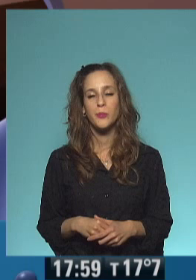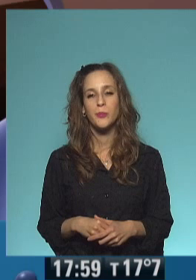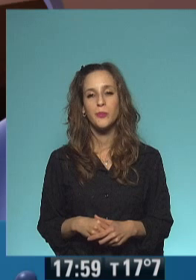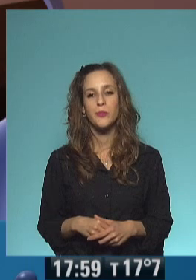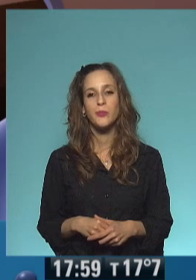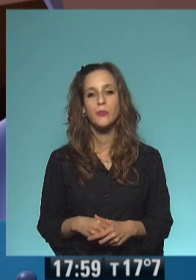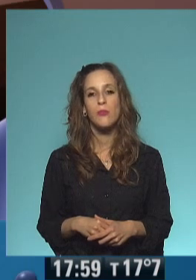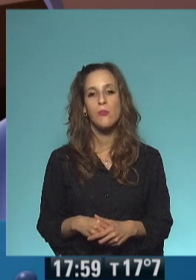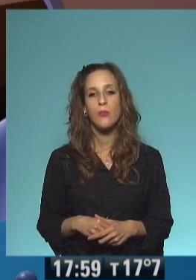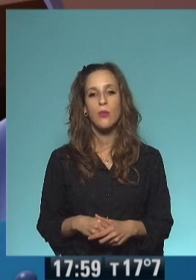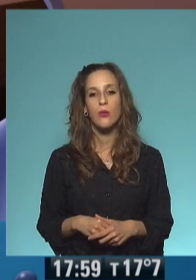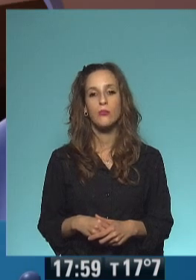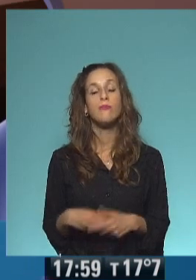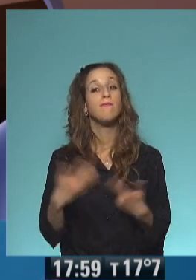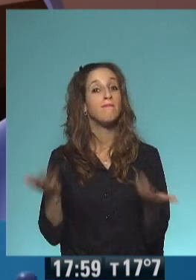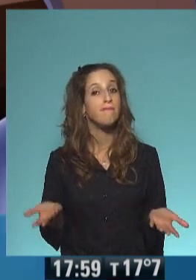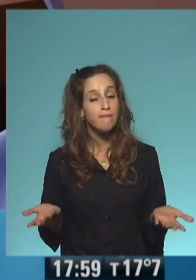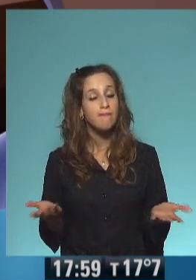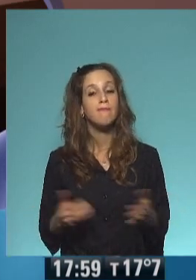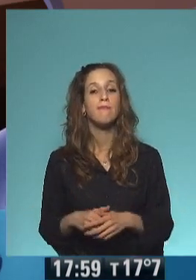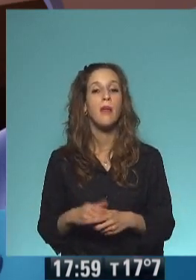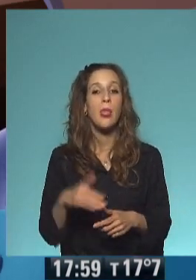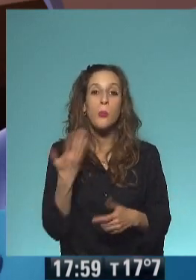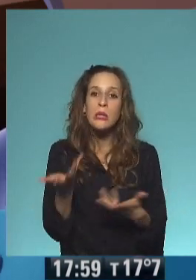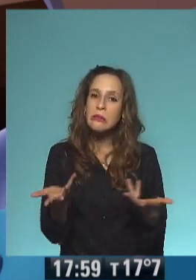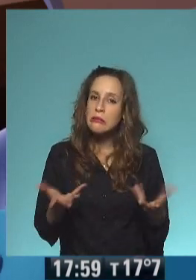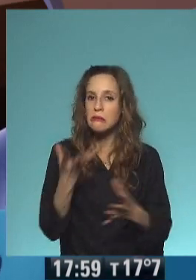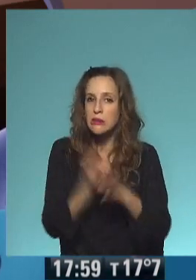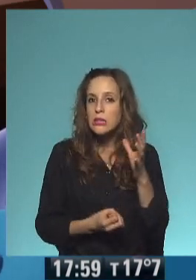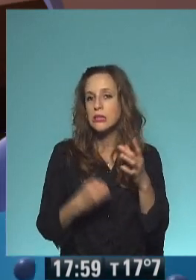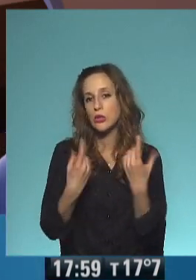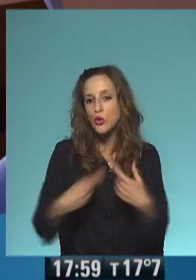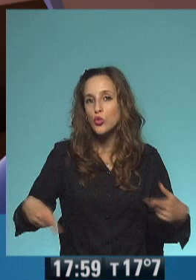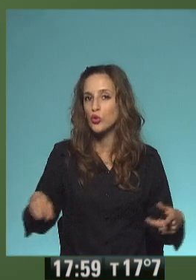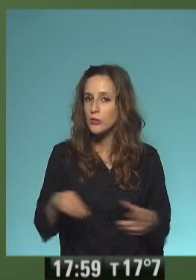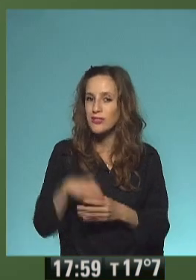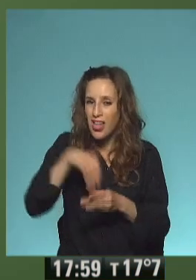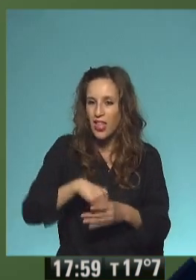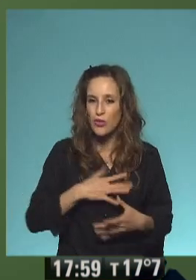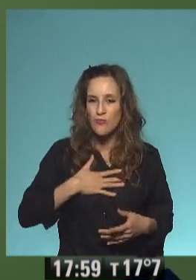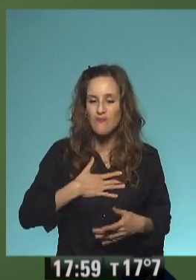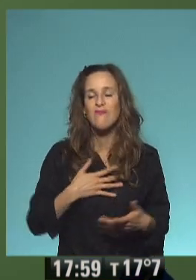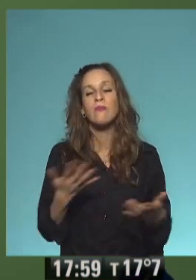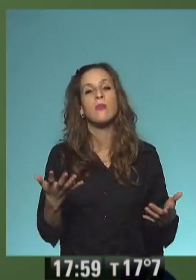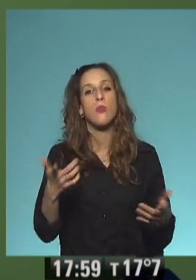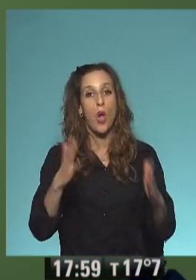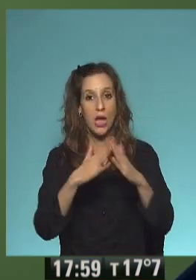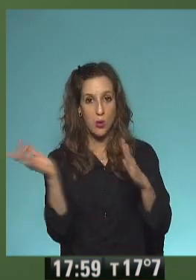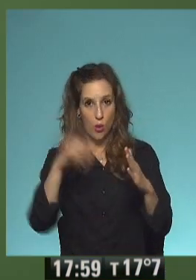Después de eso, bueno, se me fundieron algunos cables, me parece. ¡Uy! ¿Y volviste a casa